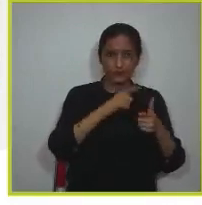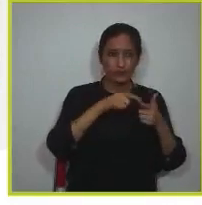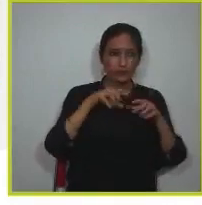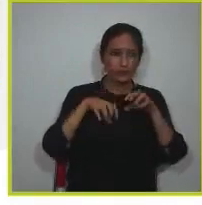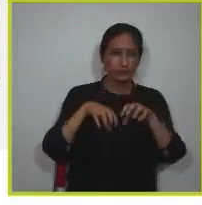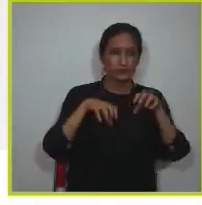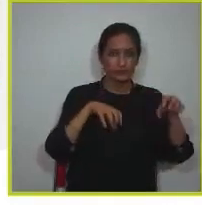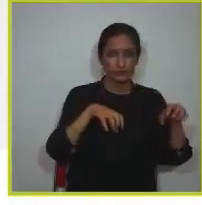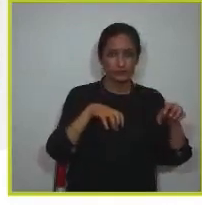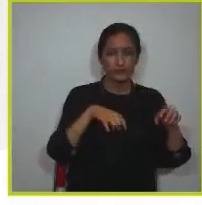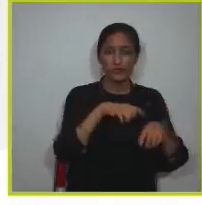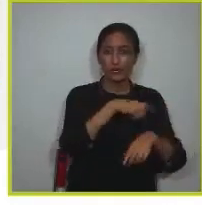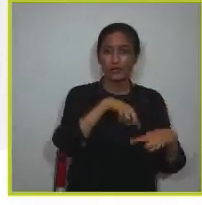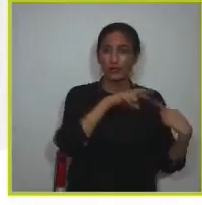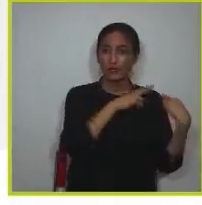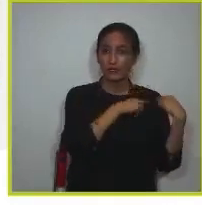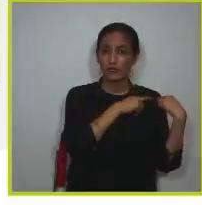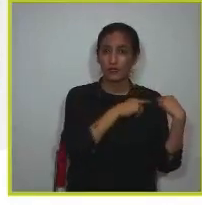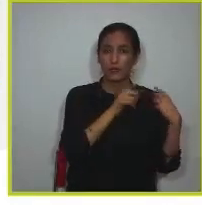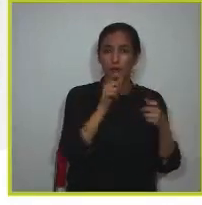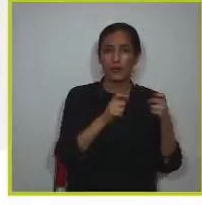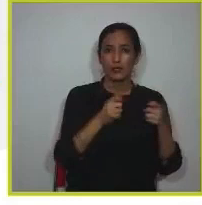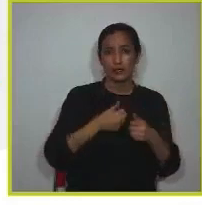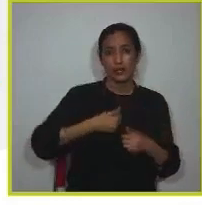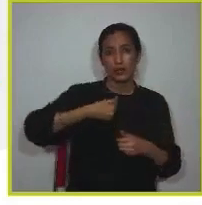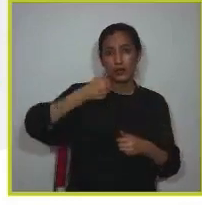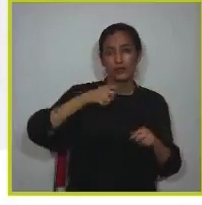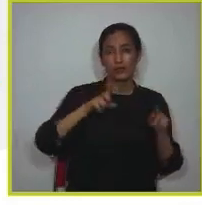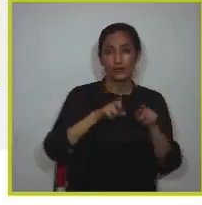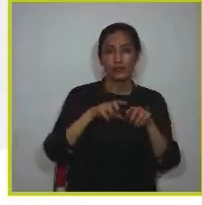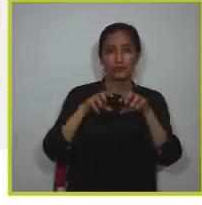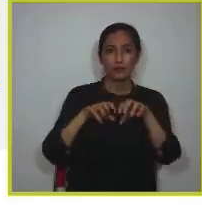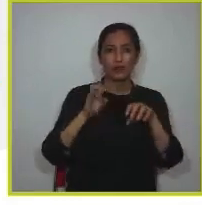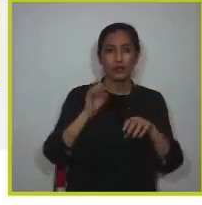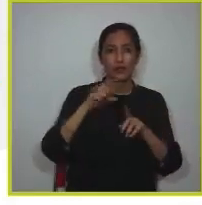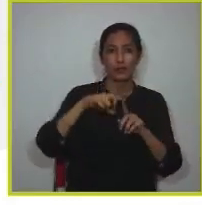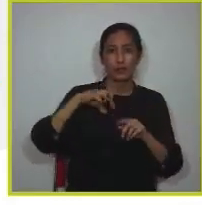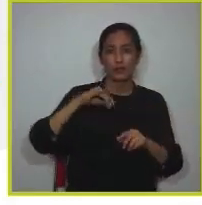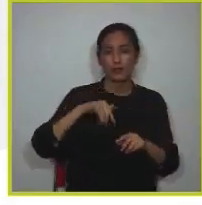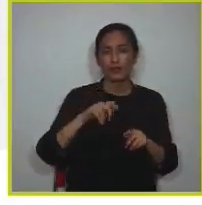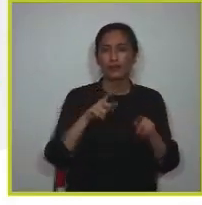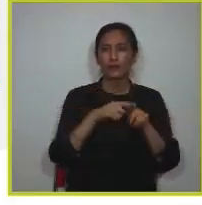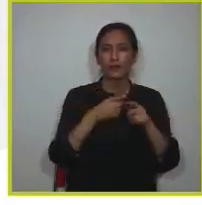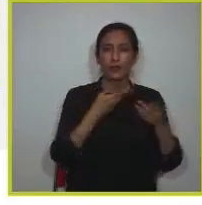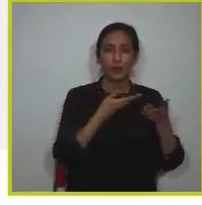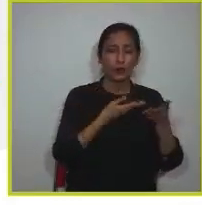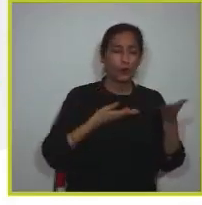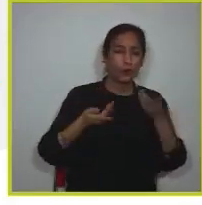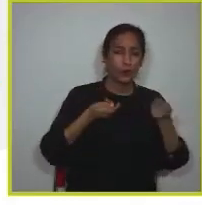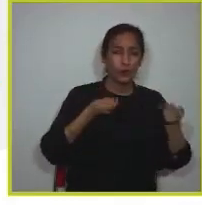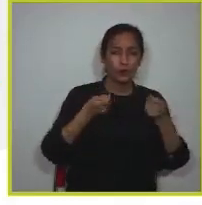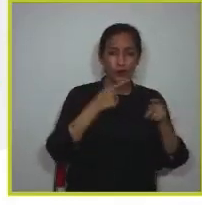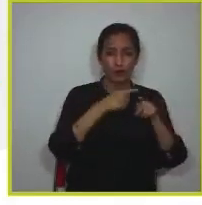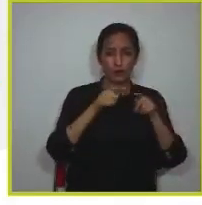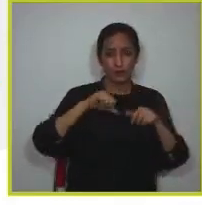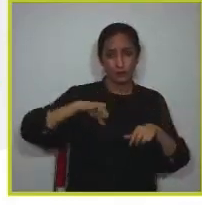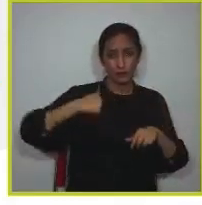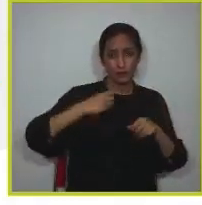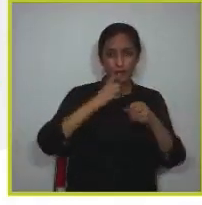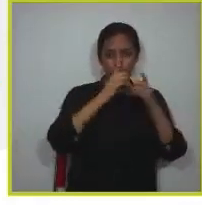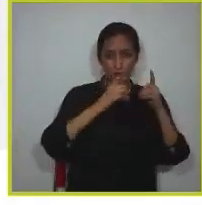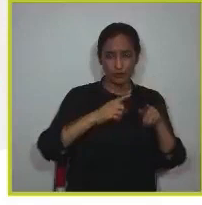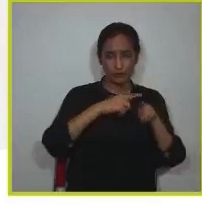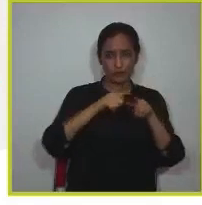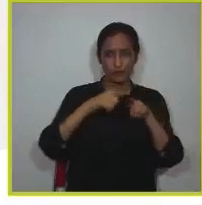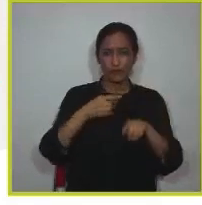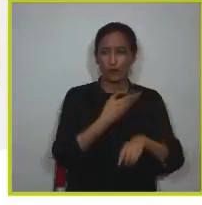curuguayco representantes de organizaciones sociales de espinar coordinadores ambientales de las municipalidades distritales